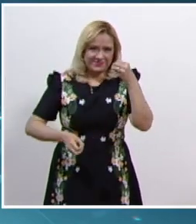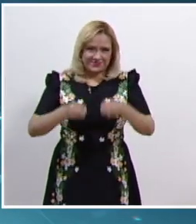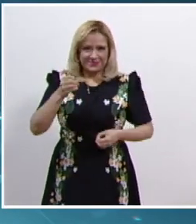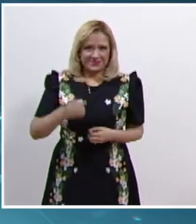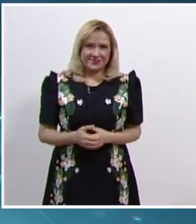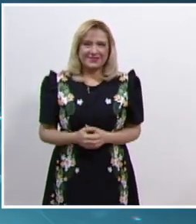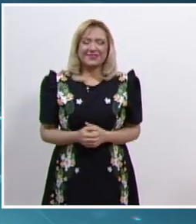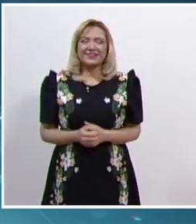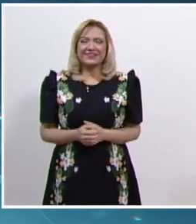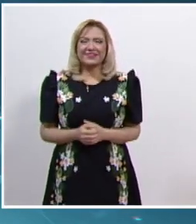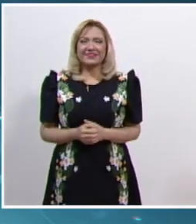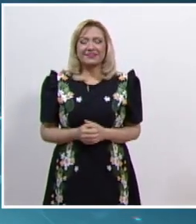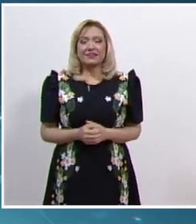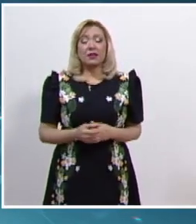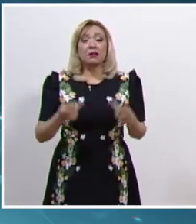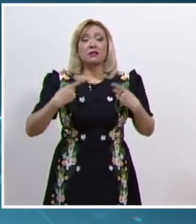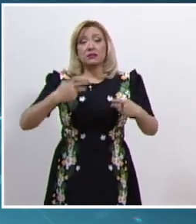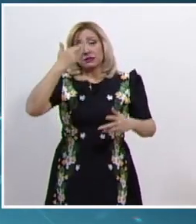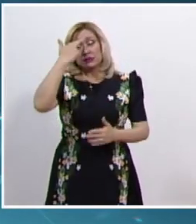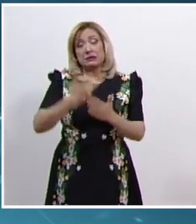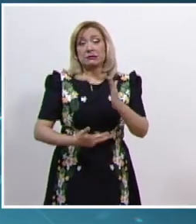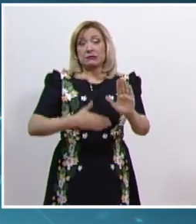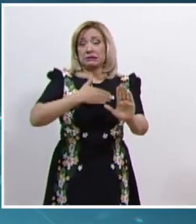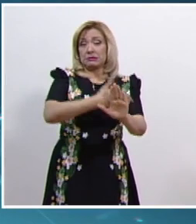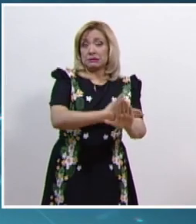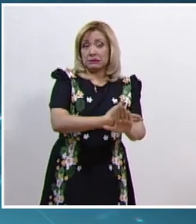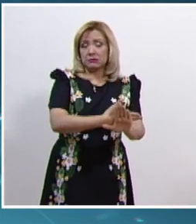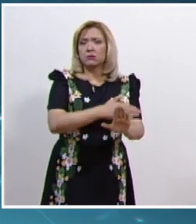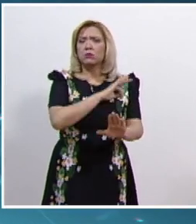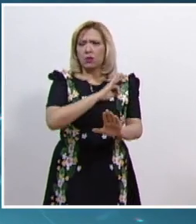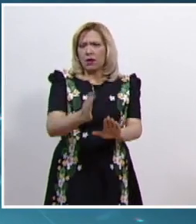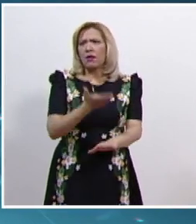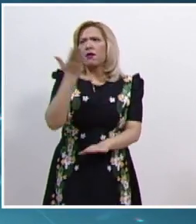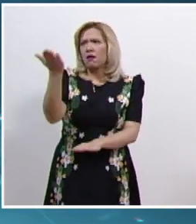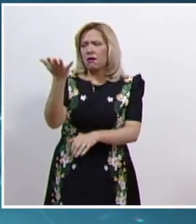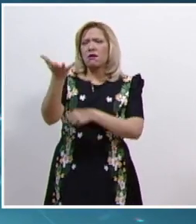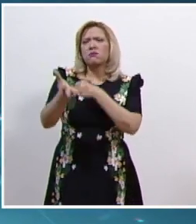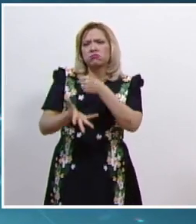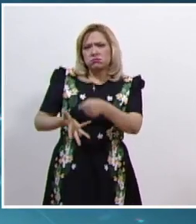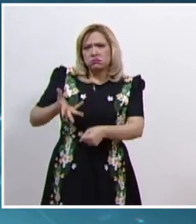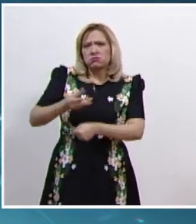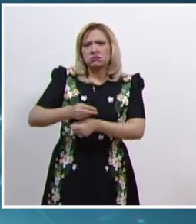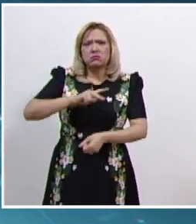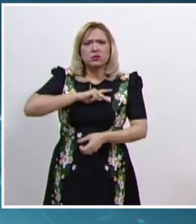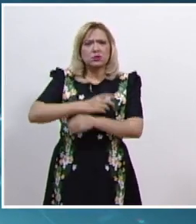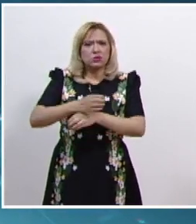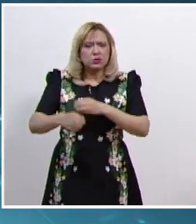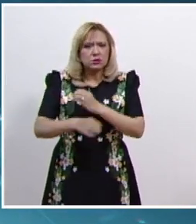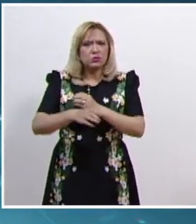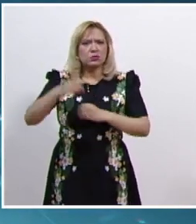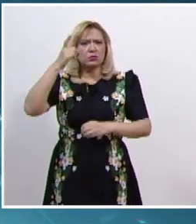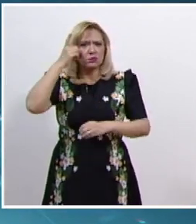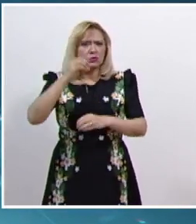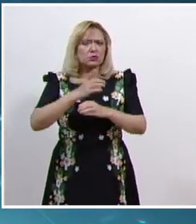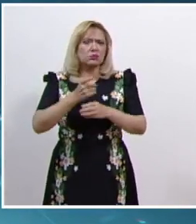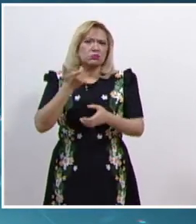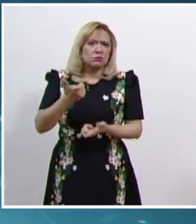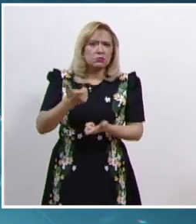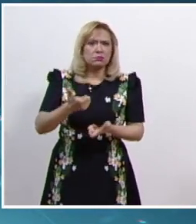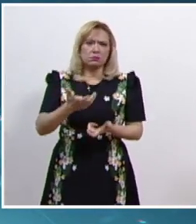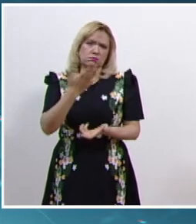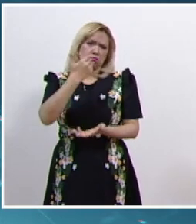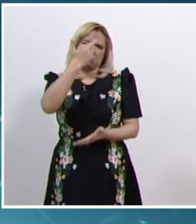Disposición que permite a la víctima de un delito solicitar la restitución de bienes no viola el principio de igualdad